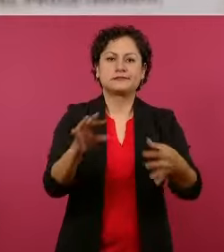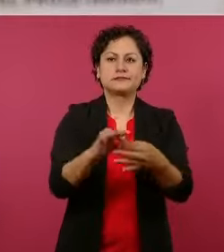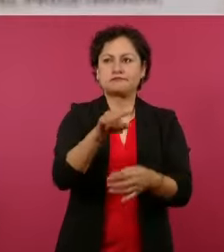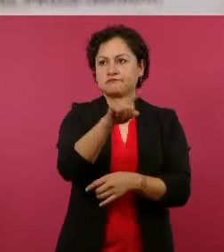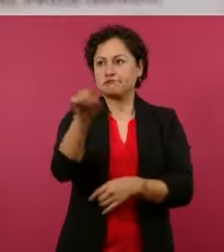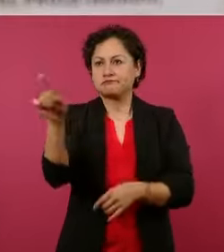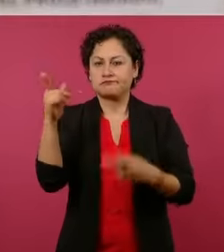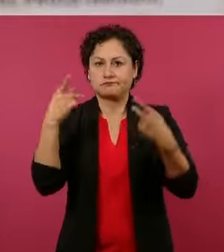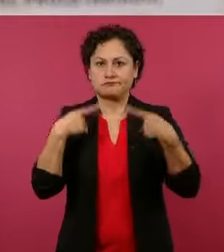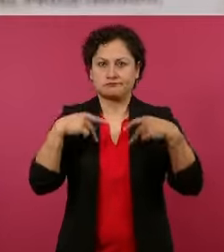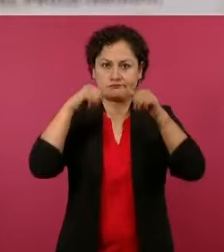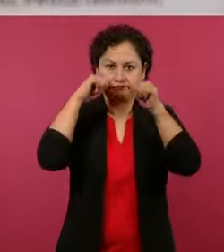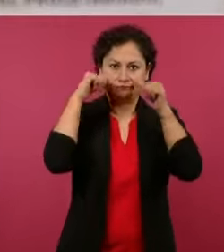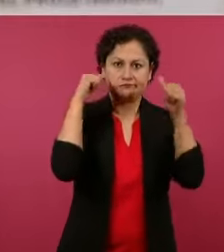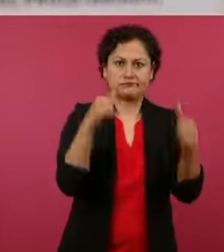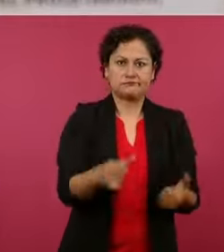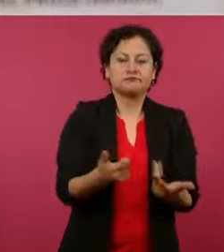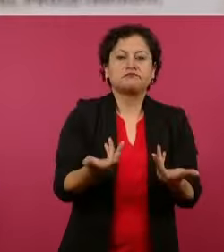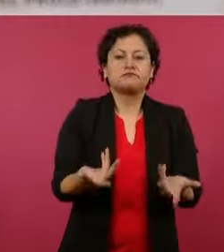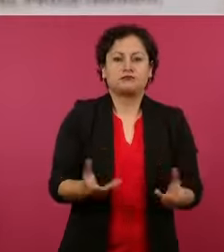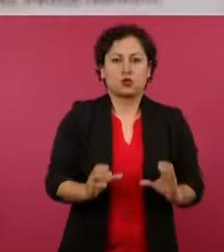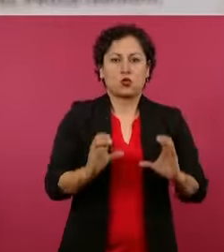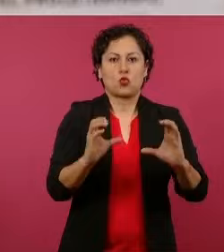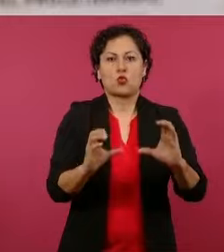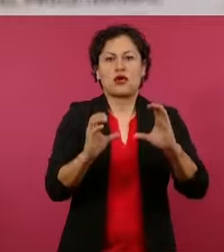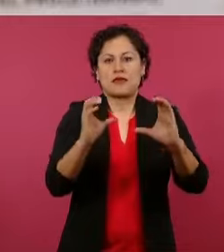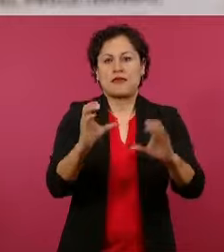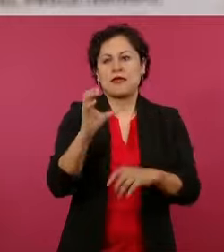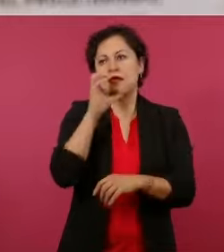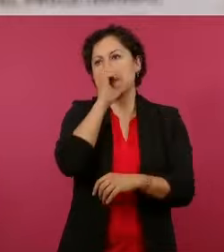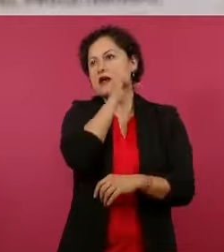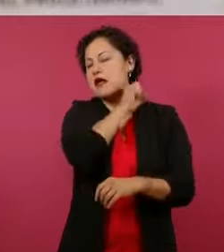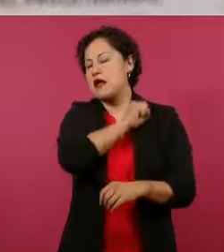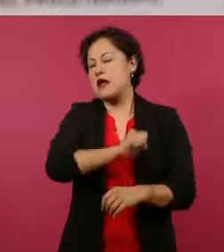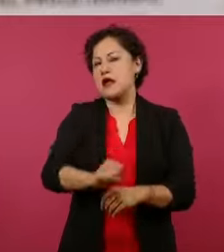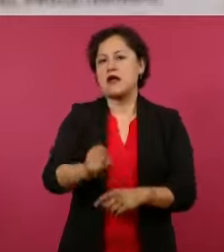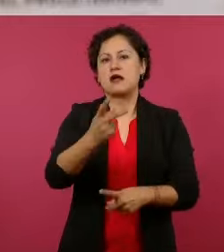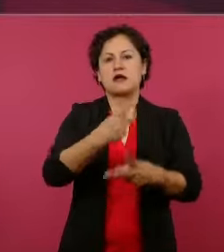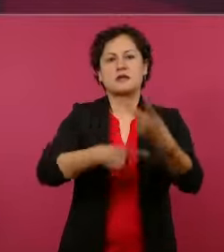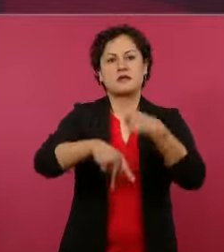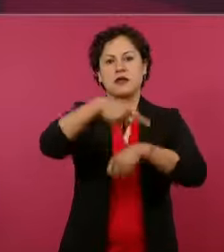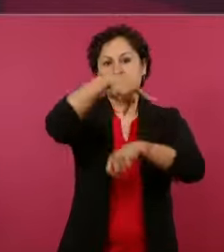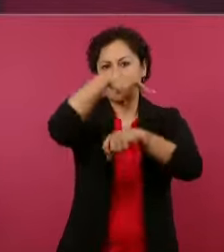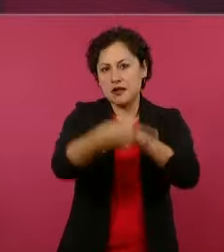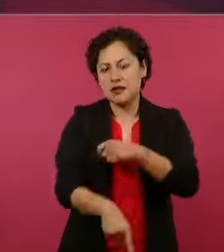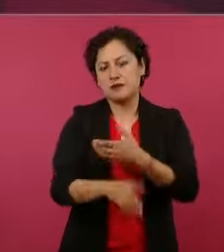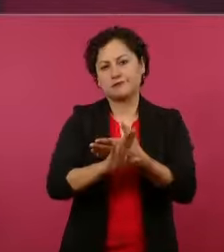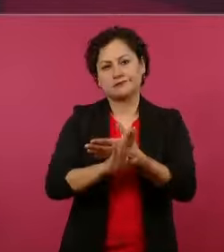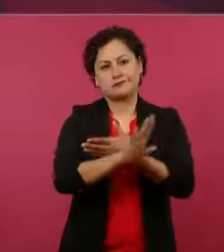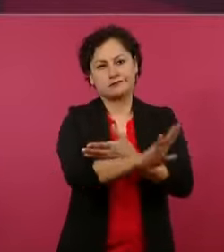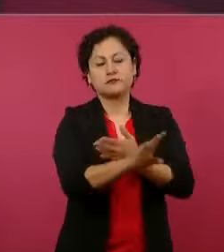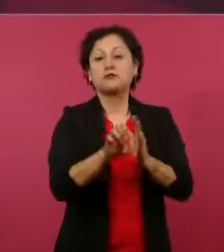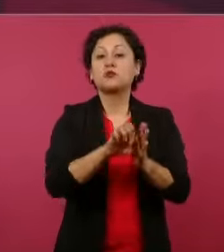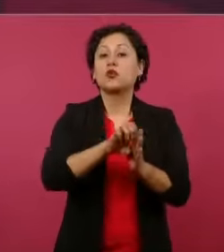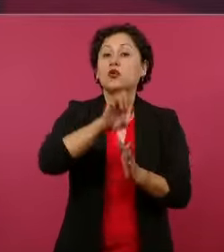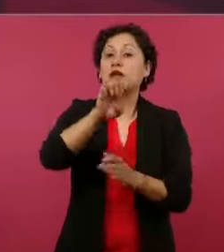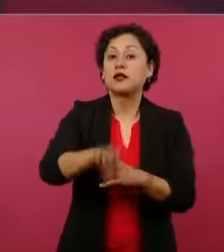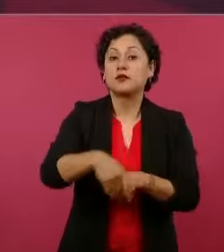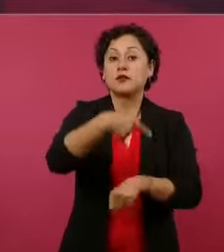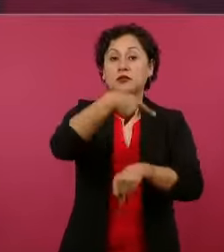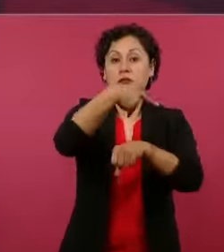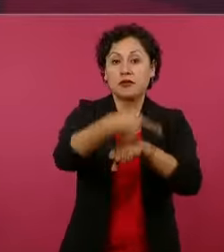eh para para prevenir esta ola de calor que representa un riesgo de deshidratación